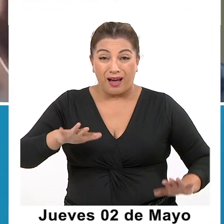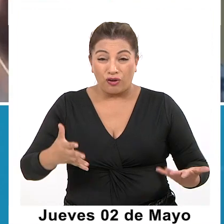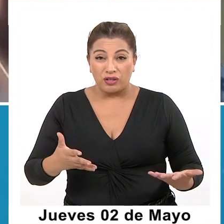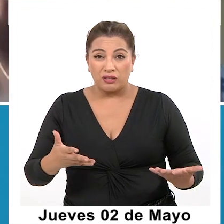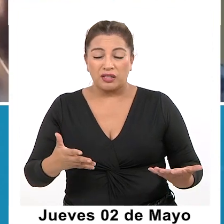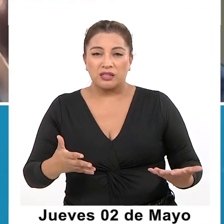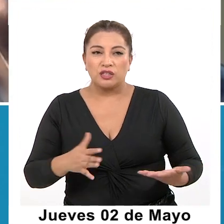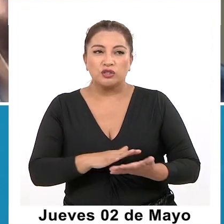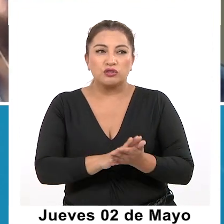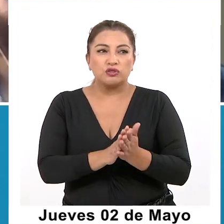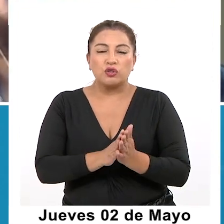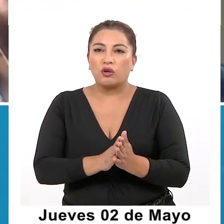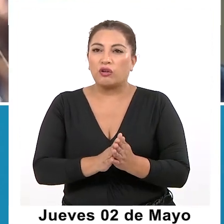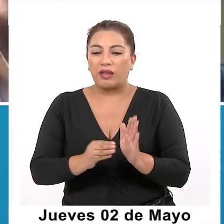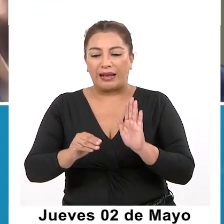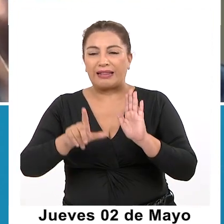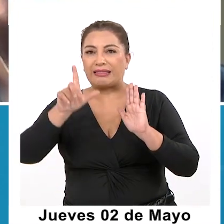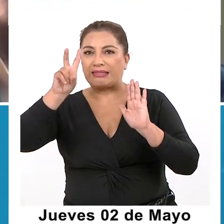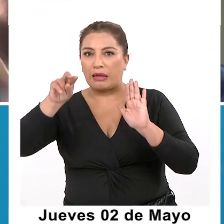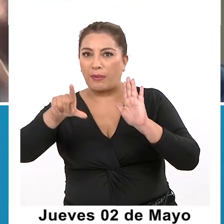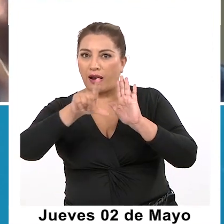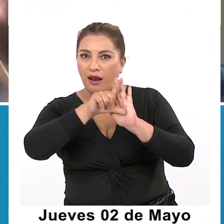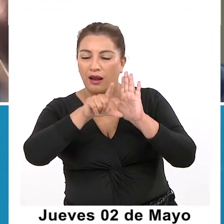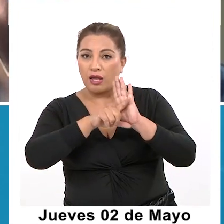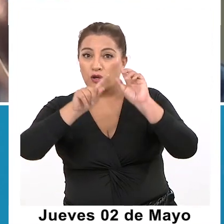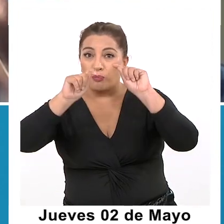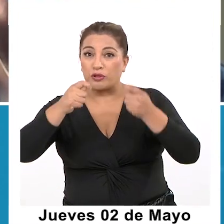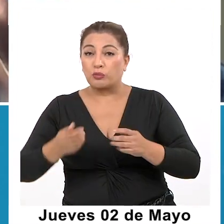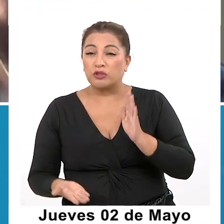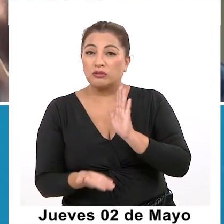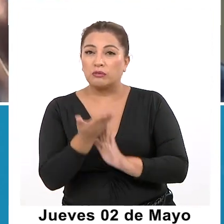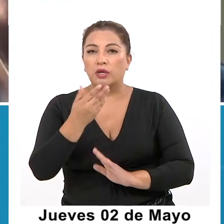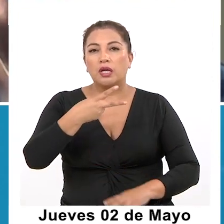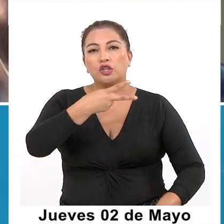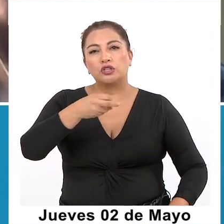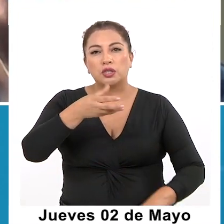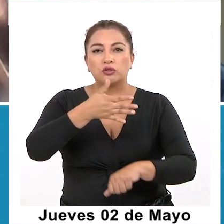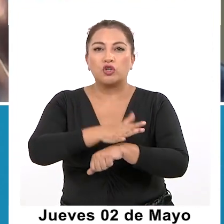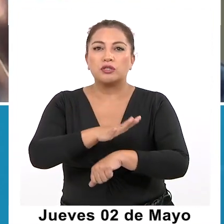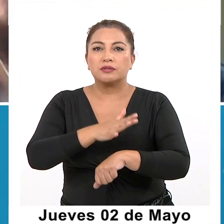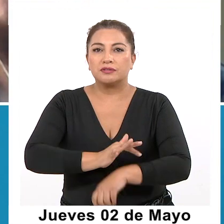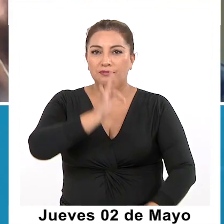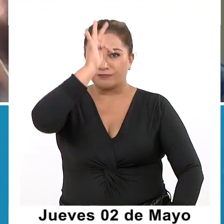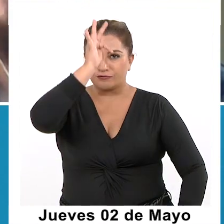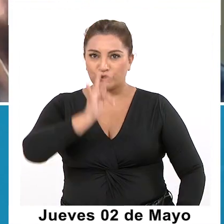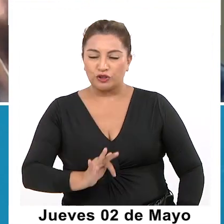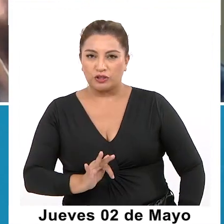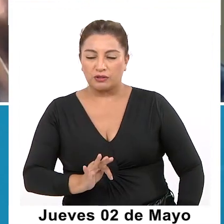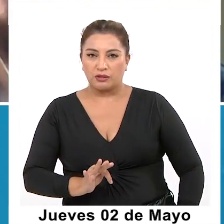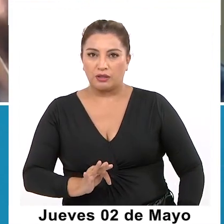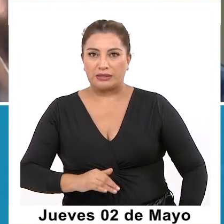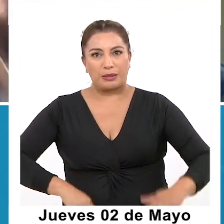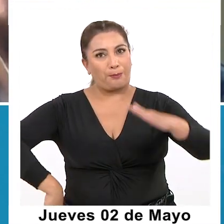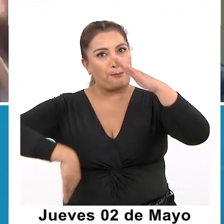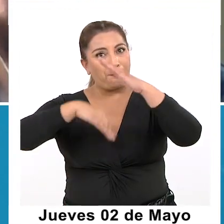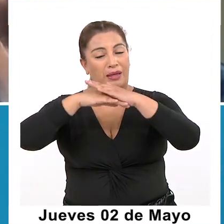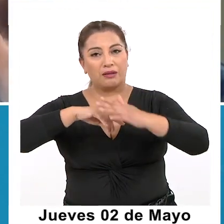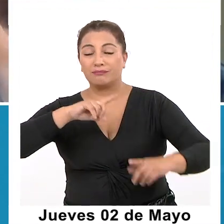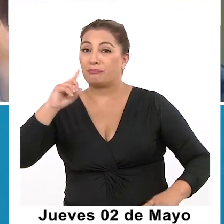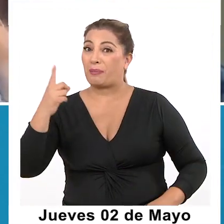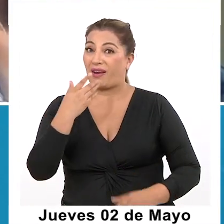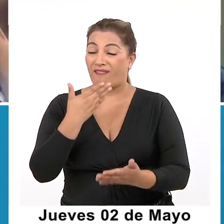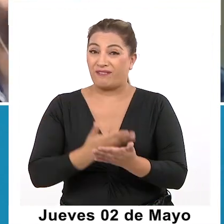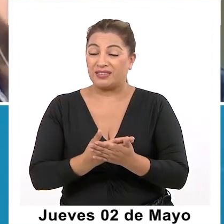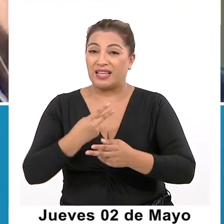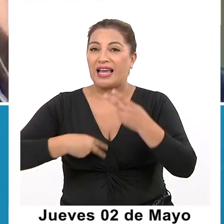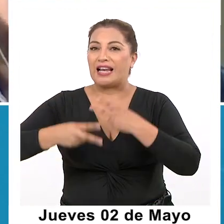estos con todas estas indicaciones legislativas y aumento de presupuesto estaríamos llegando a 215 funcionarios que es un p histórico para la aduana